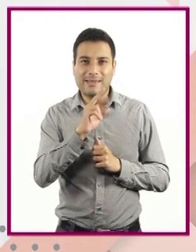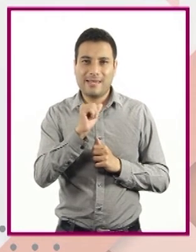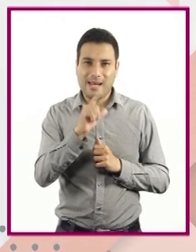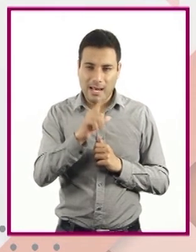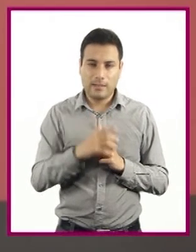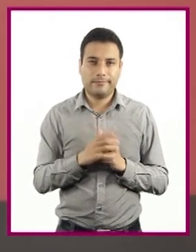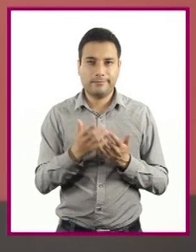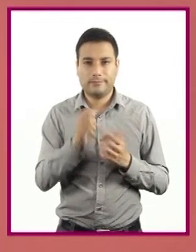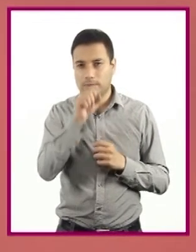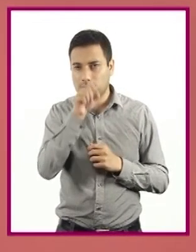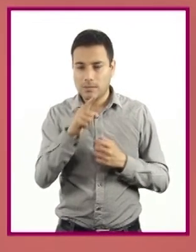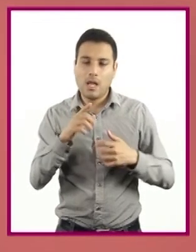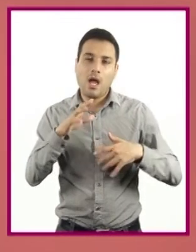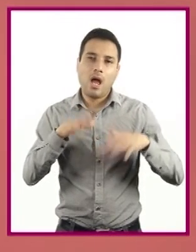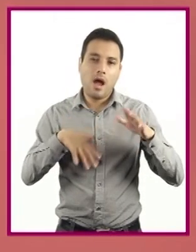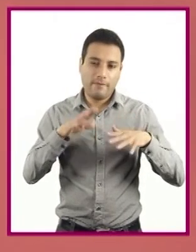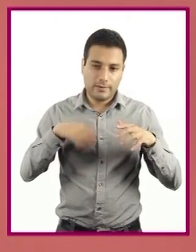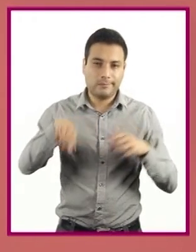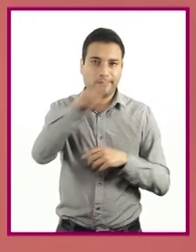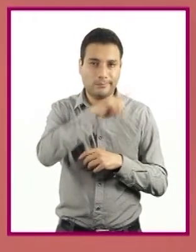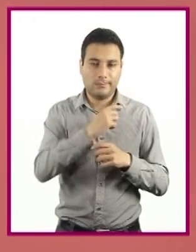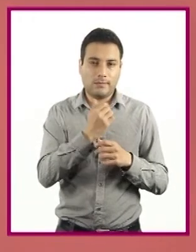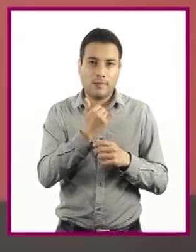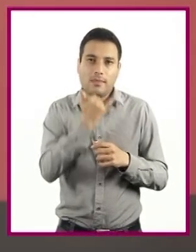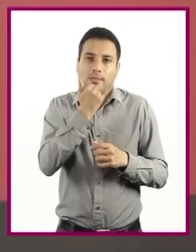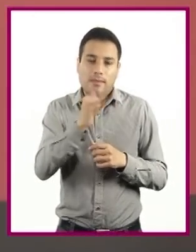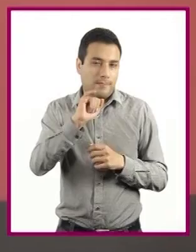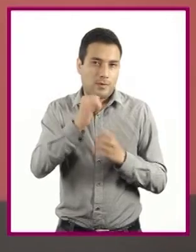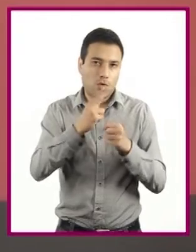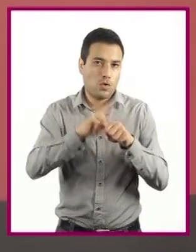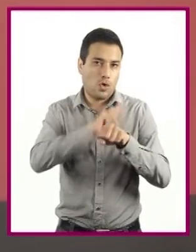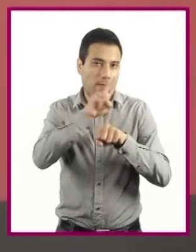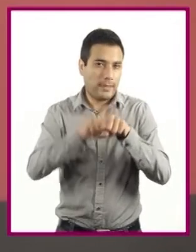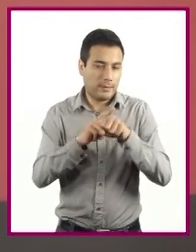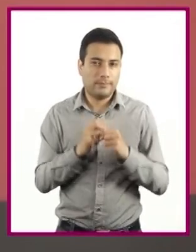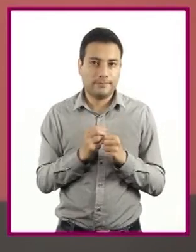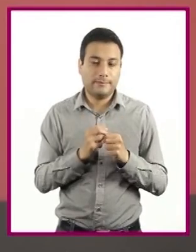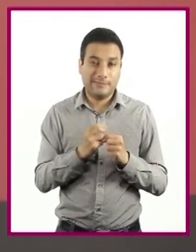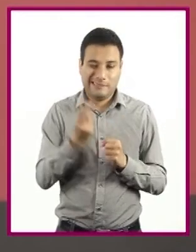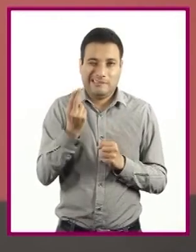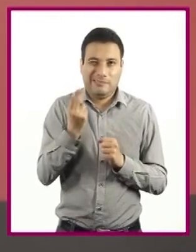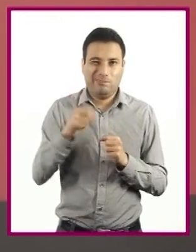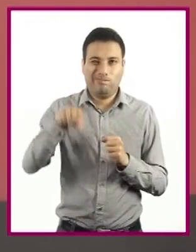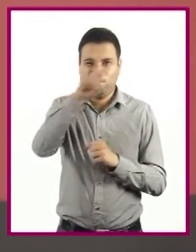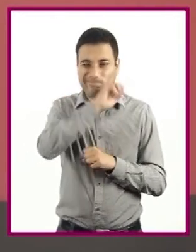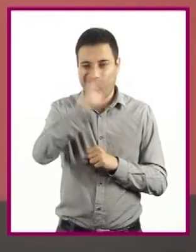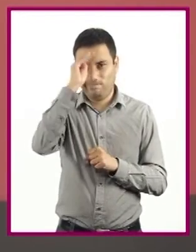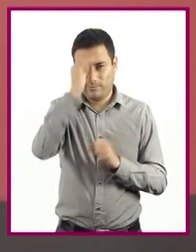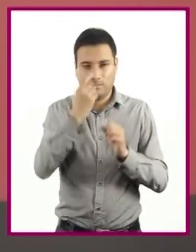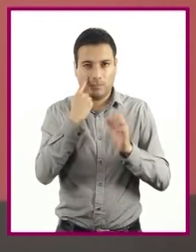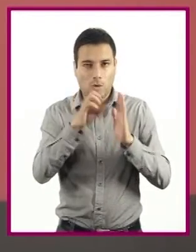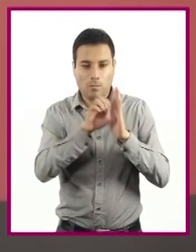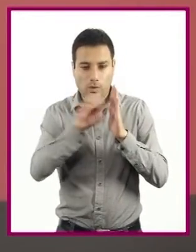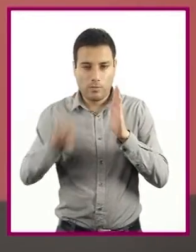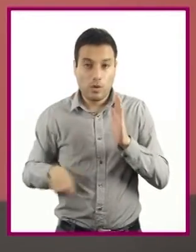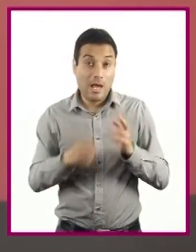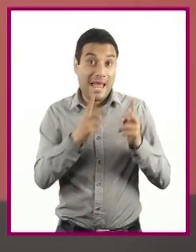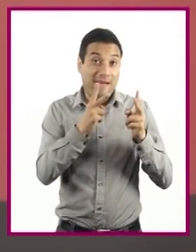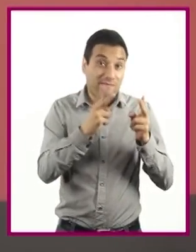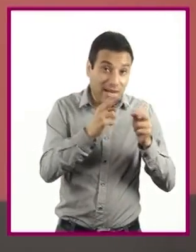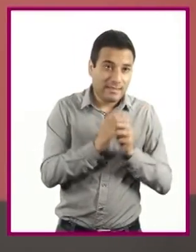hacer compromisos. Buscar un equivalente aproximado es relativamente más fácil con los refranes y las frases